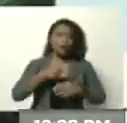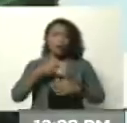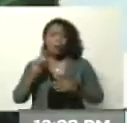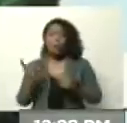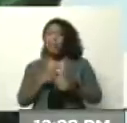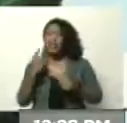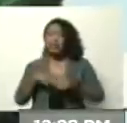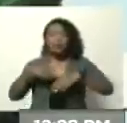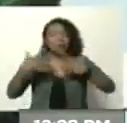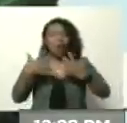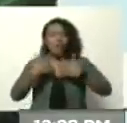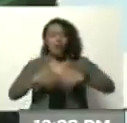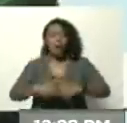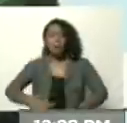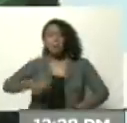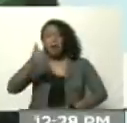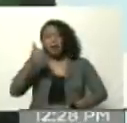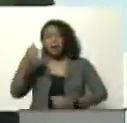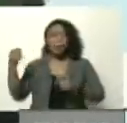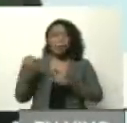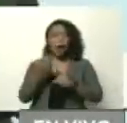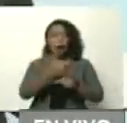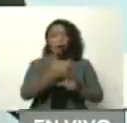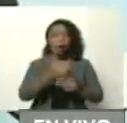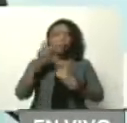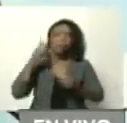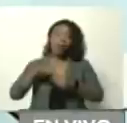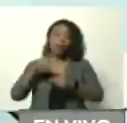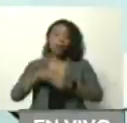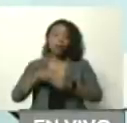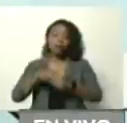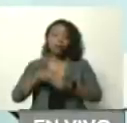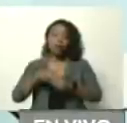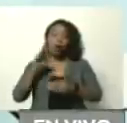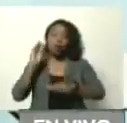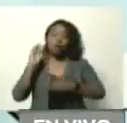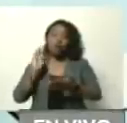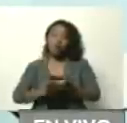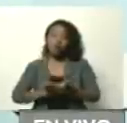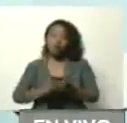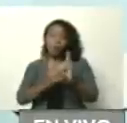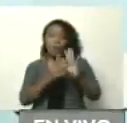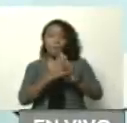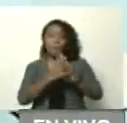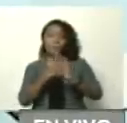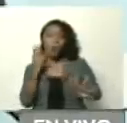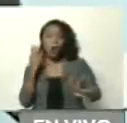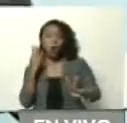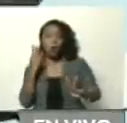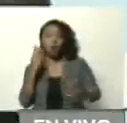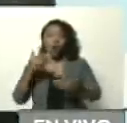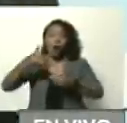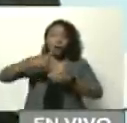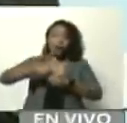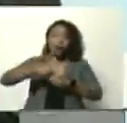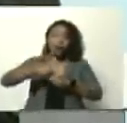la industria más golpeada Pedevesa que nos nos puso a hacer cola por la gasolina